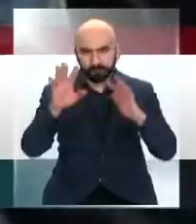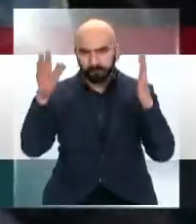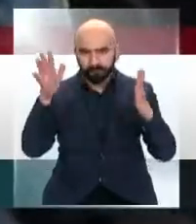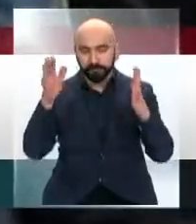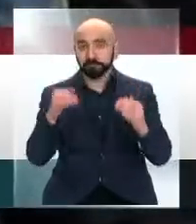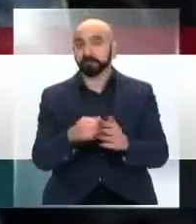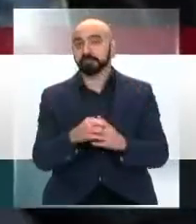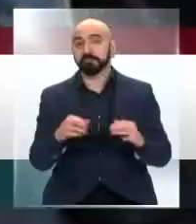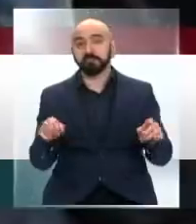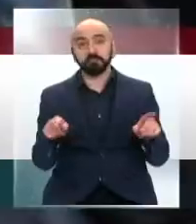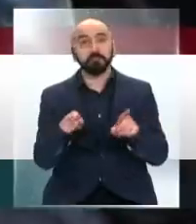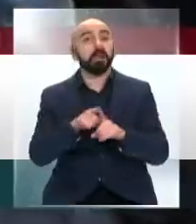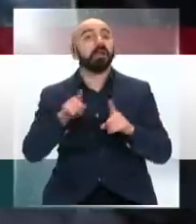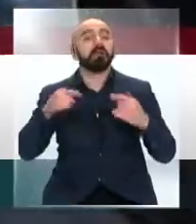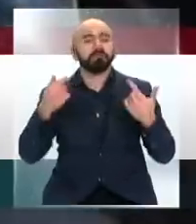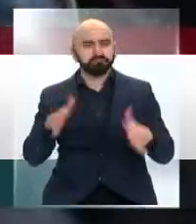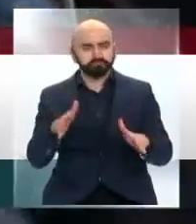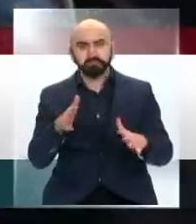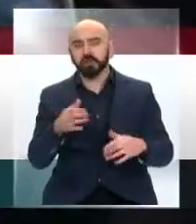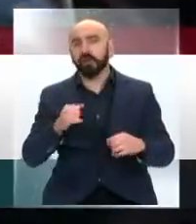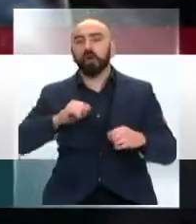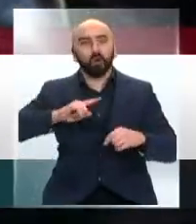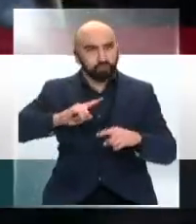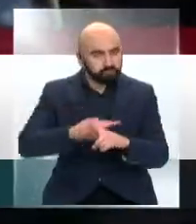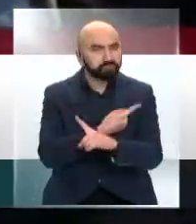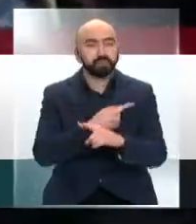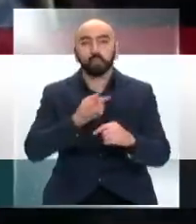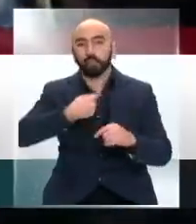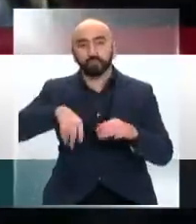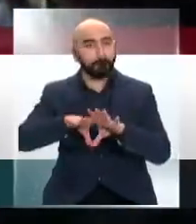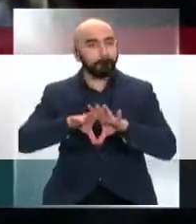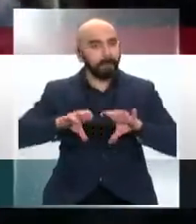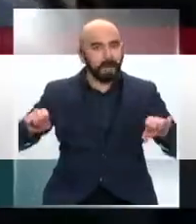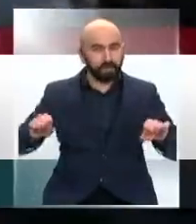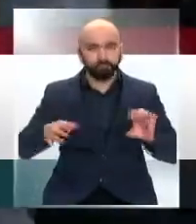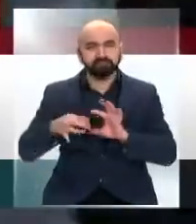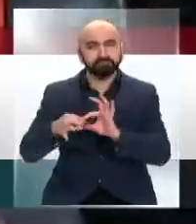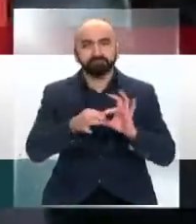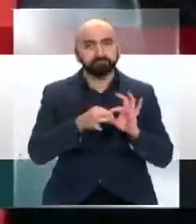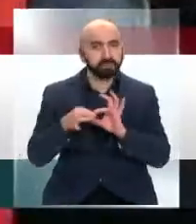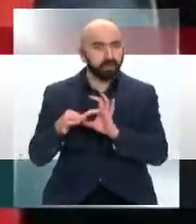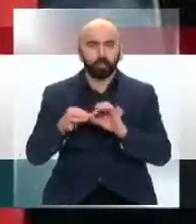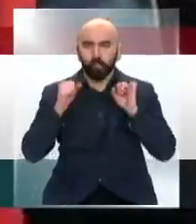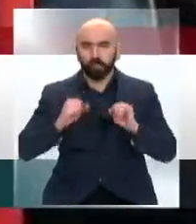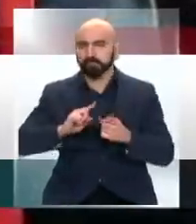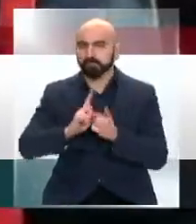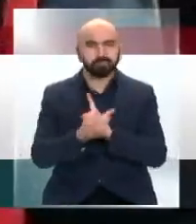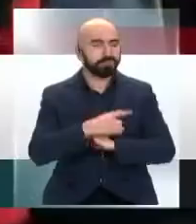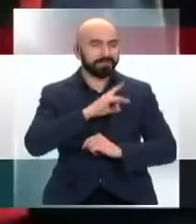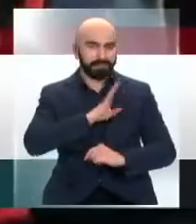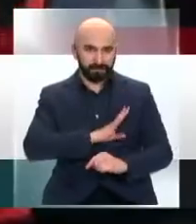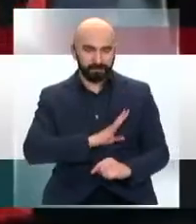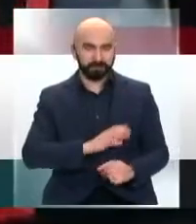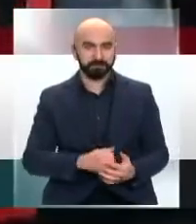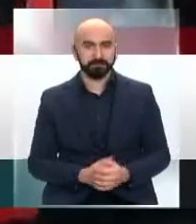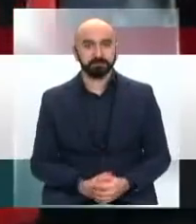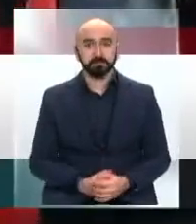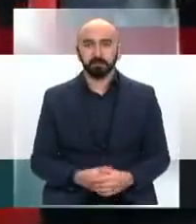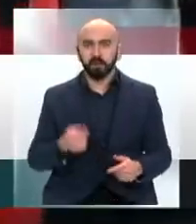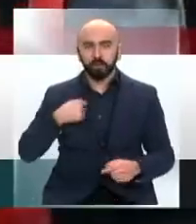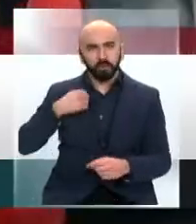ratificamos nuestro pacto y nuestra alianza para seguir construyendo una fuerza política y social que sea capaz de transformar Chile.